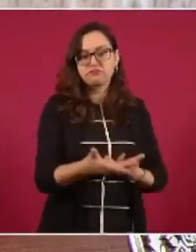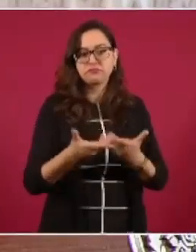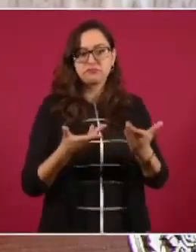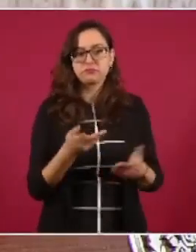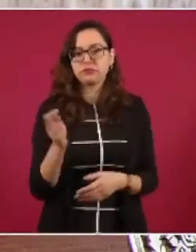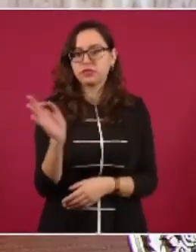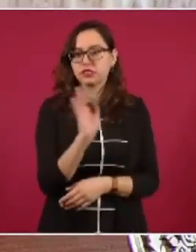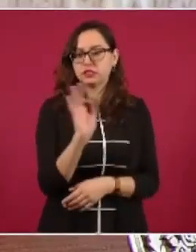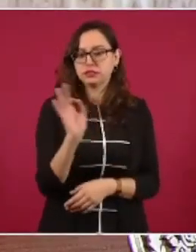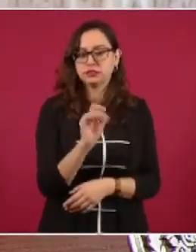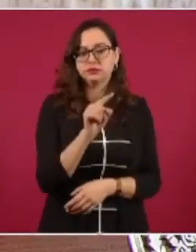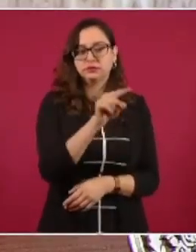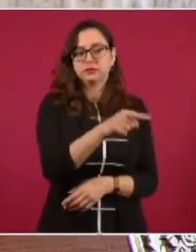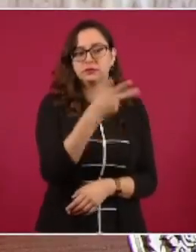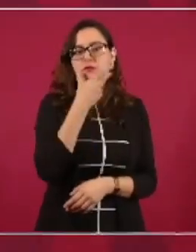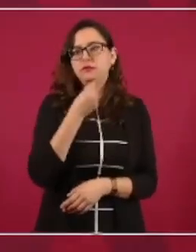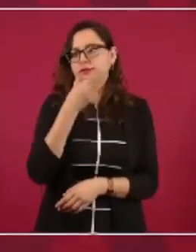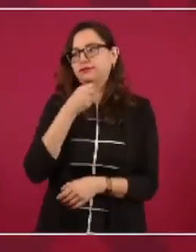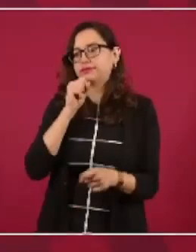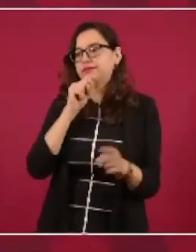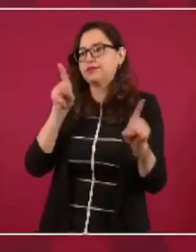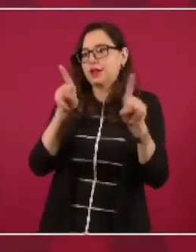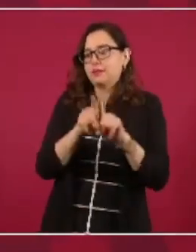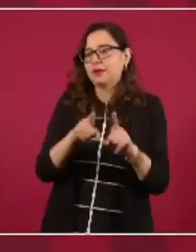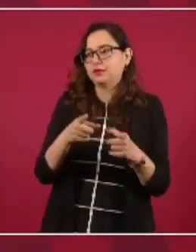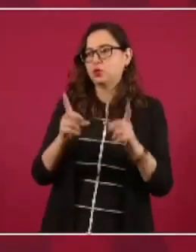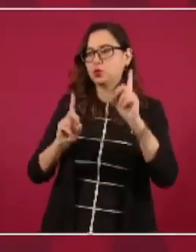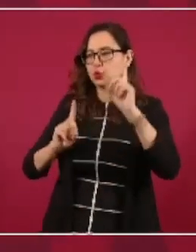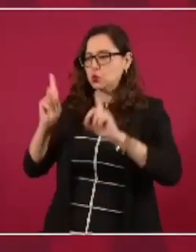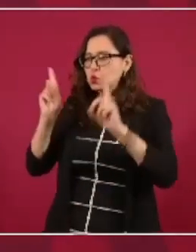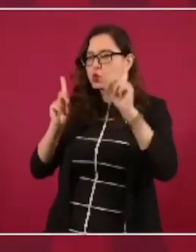señor Blinken va a querer